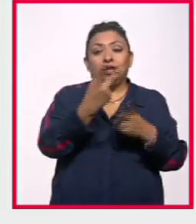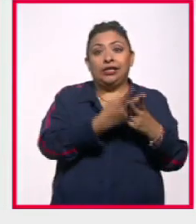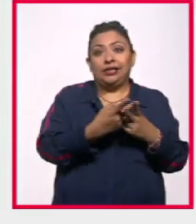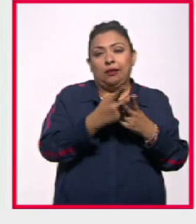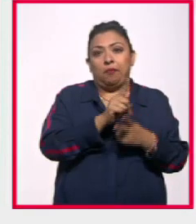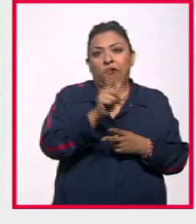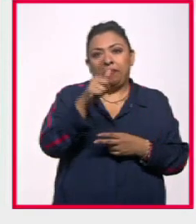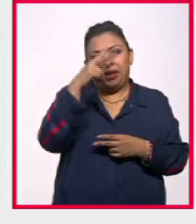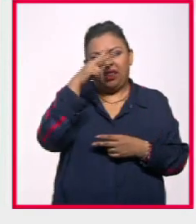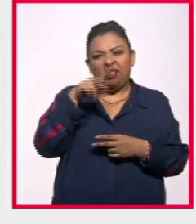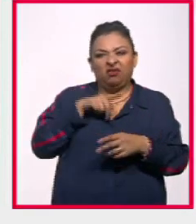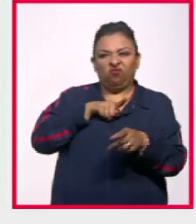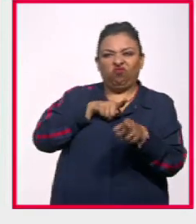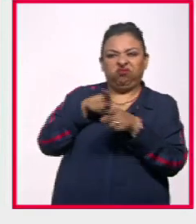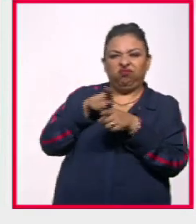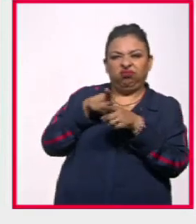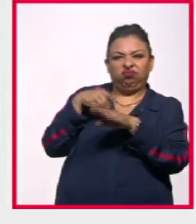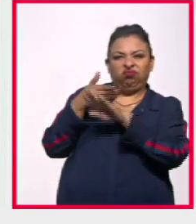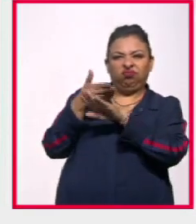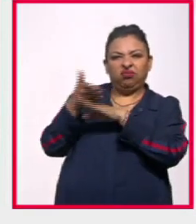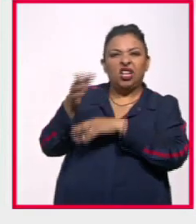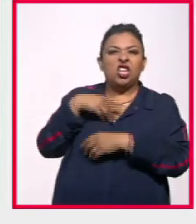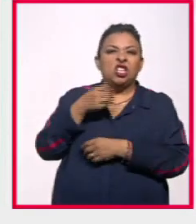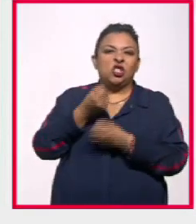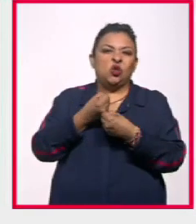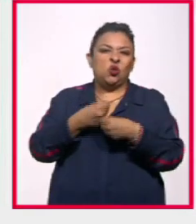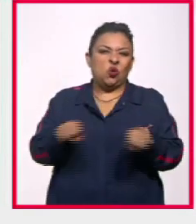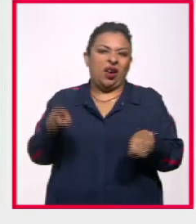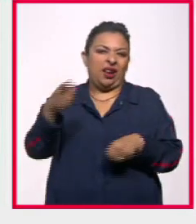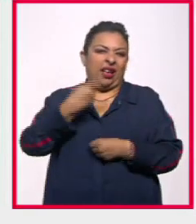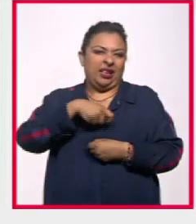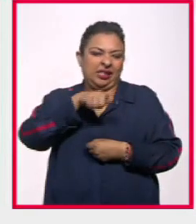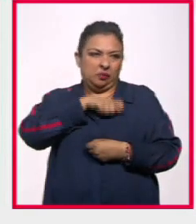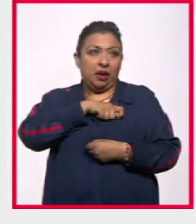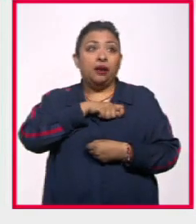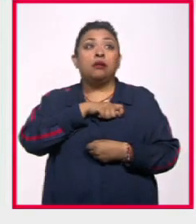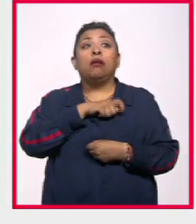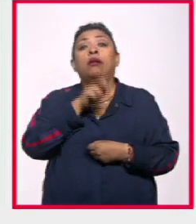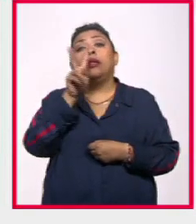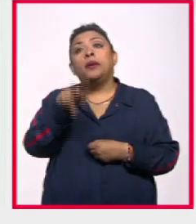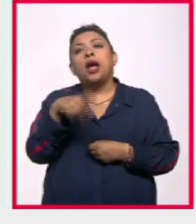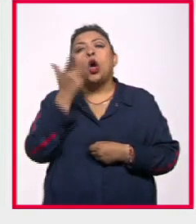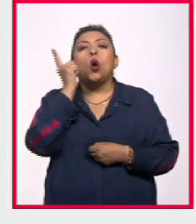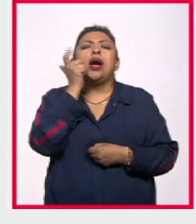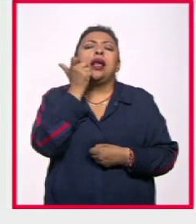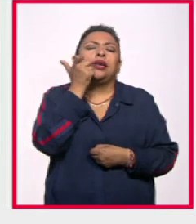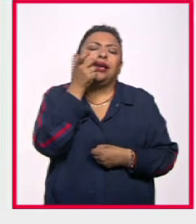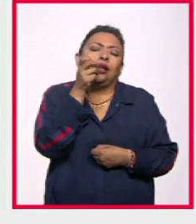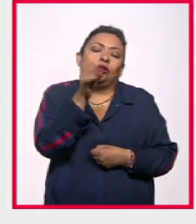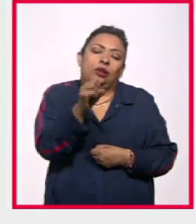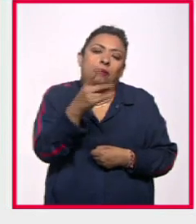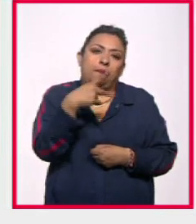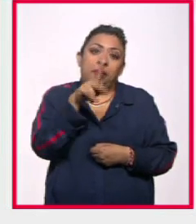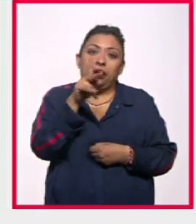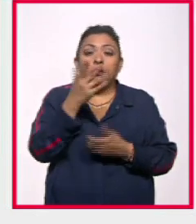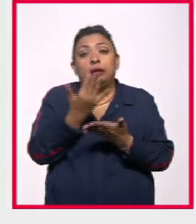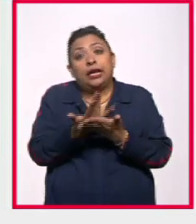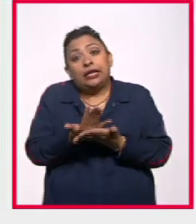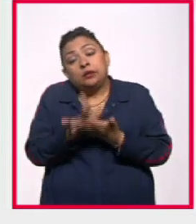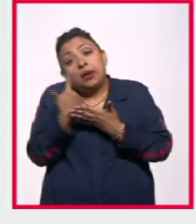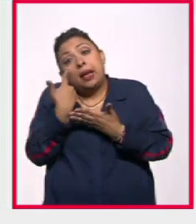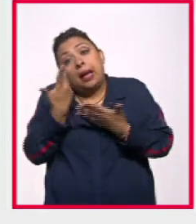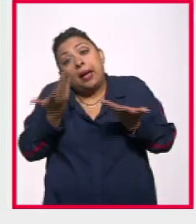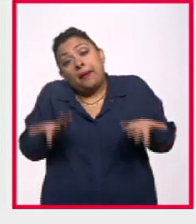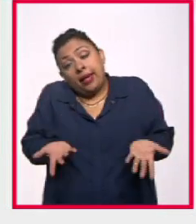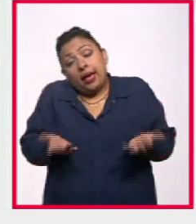ahí peleándose con la suegra española Geraldine. Ilusionado de ello, pero ya te digo, muy expectante aquí a ver